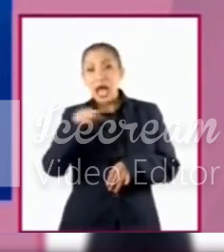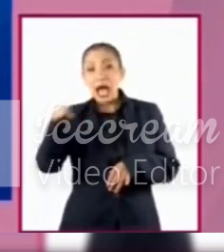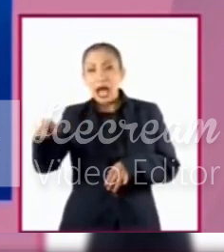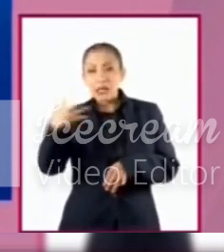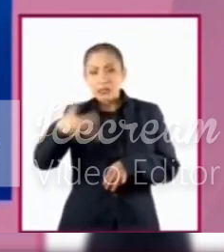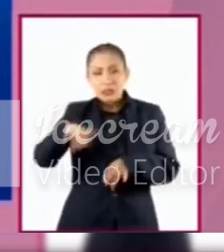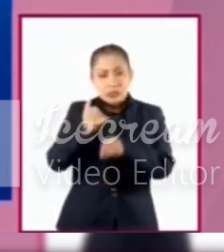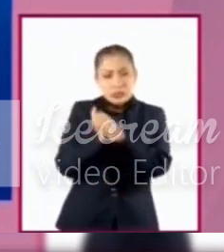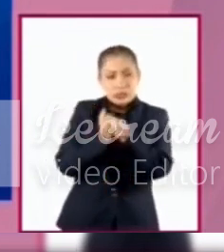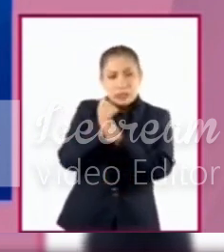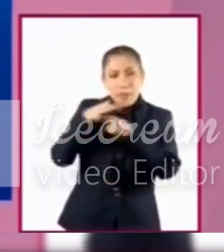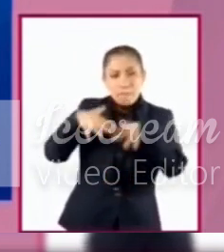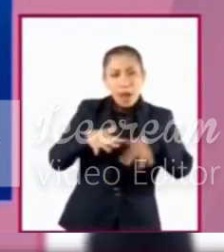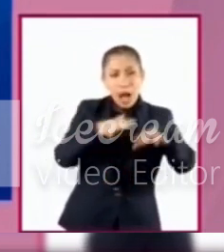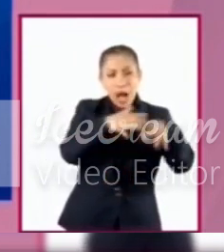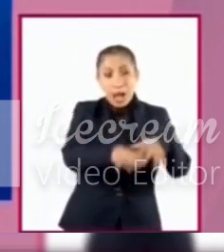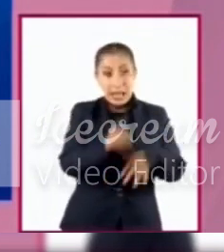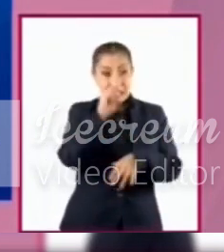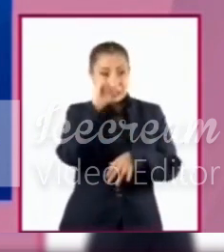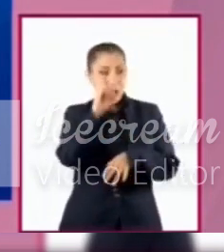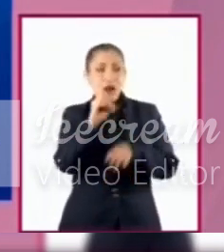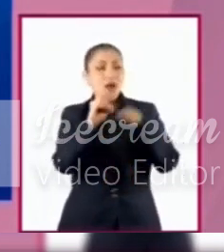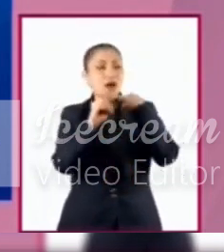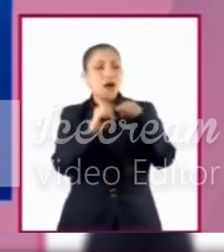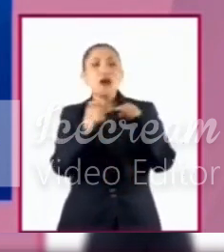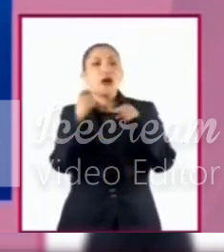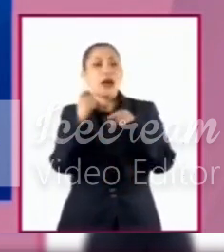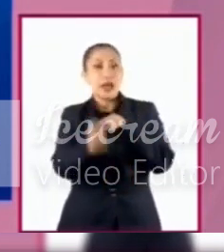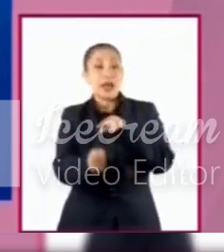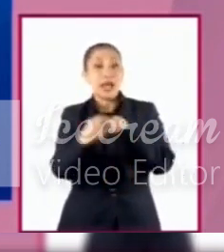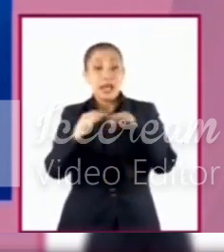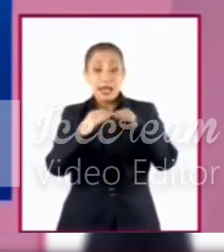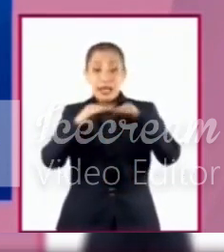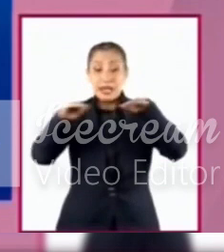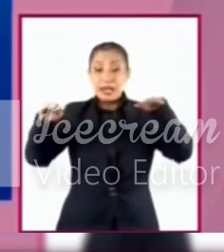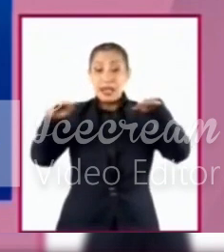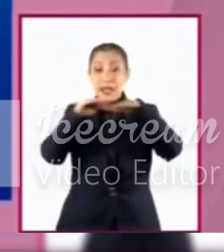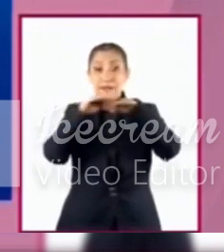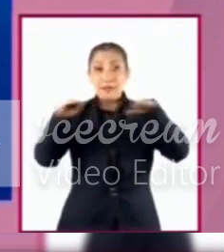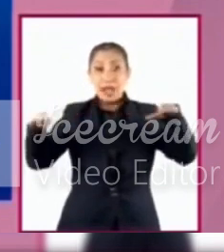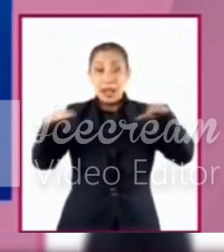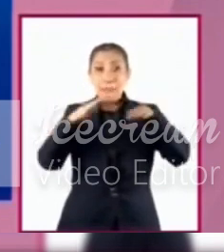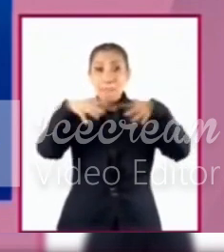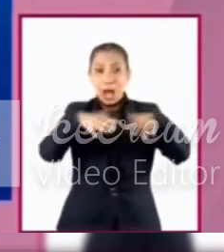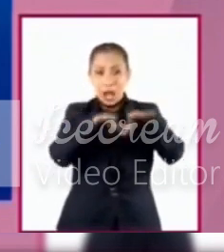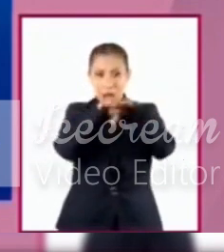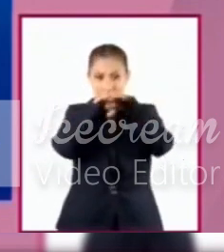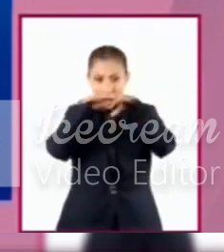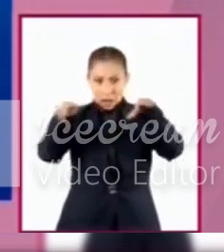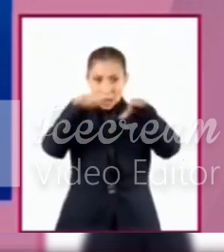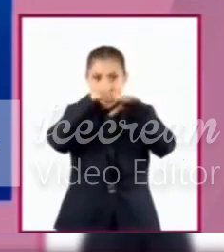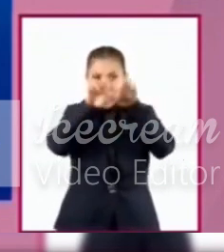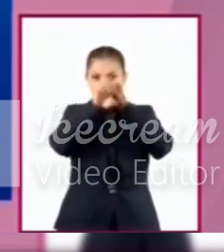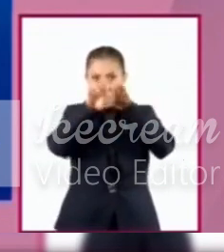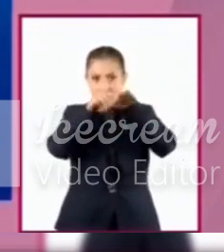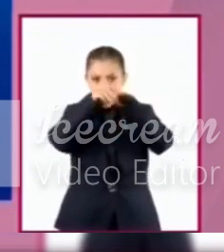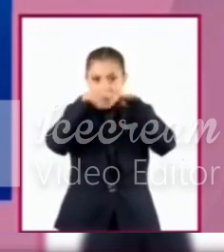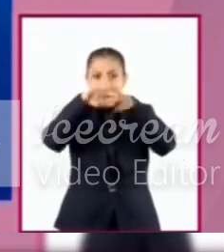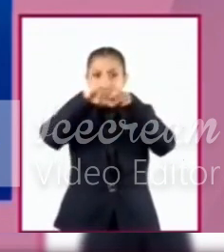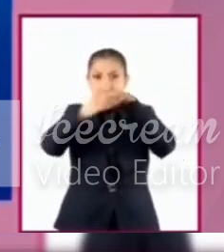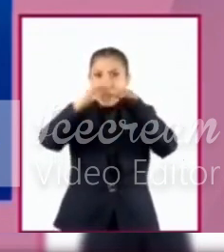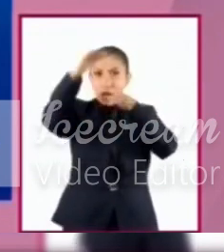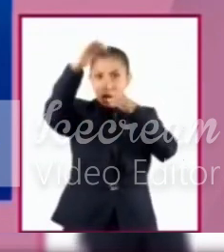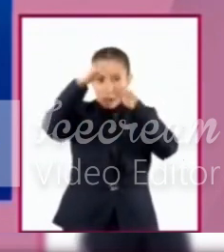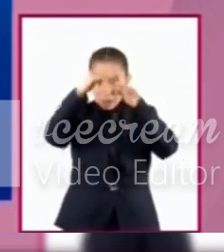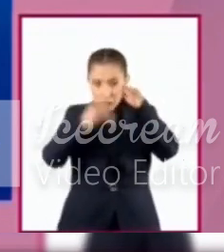los mares y océanos. El cero, en este caso, representa el nivel de la superficie del mar. Es referencial, lo que